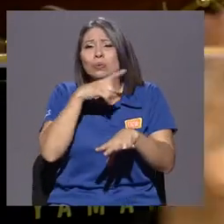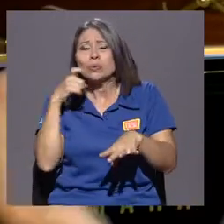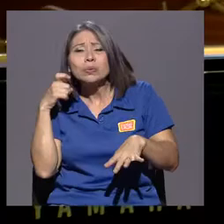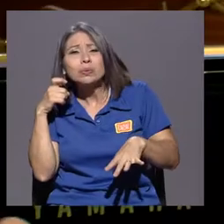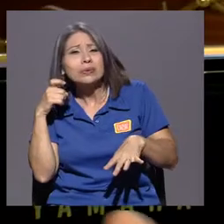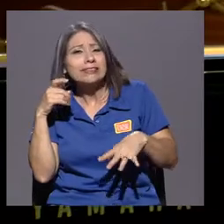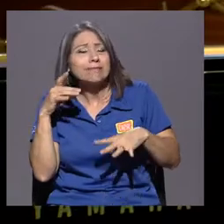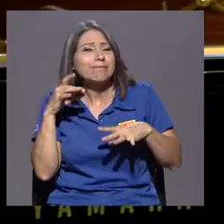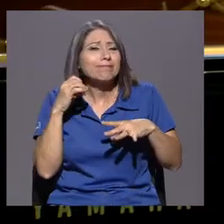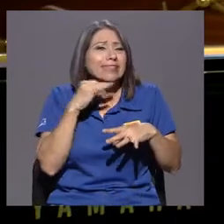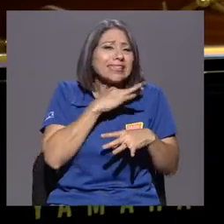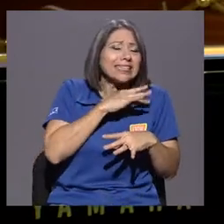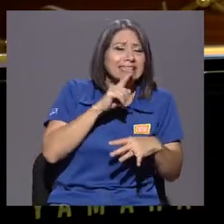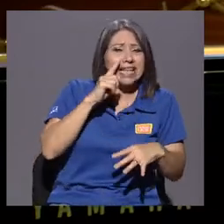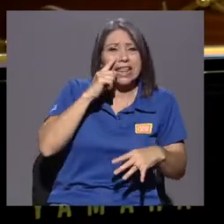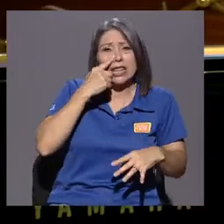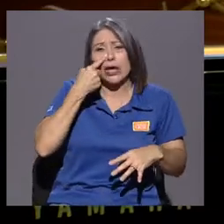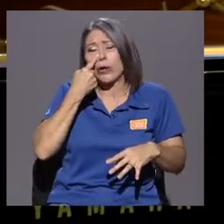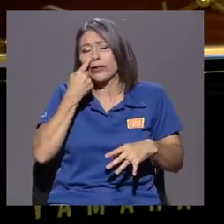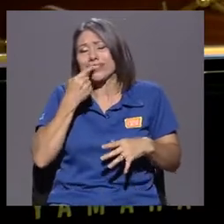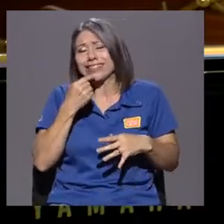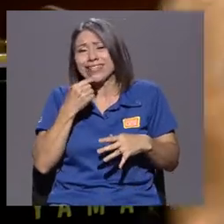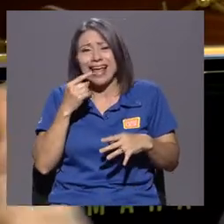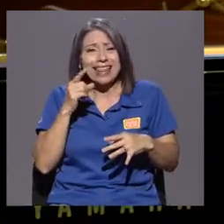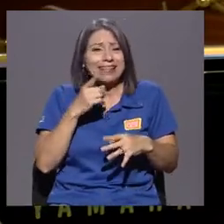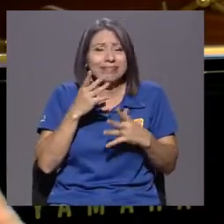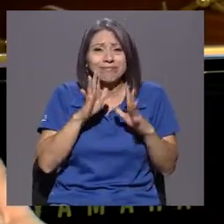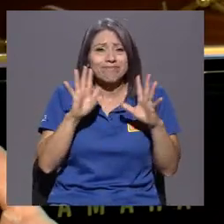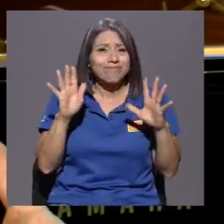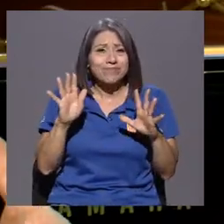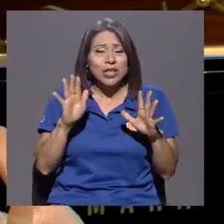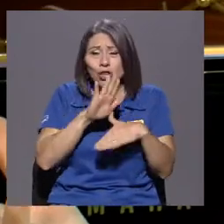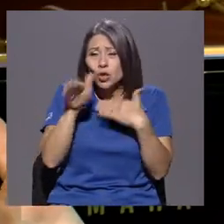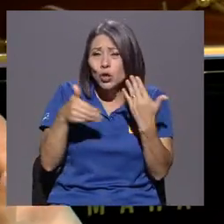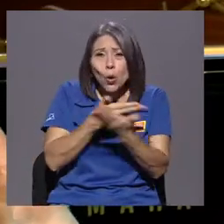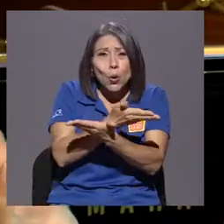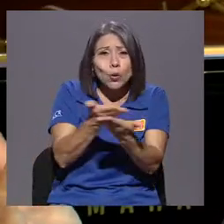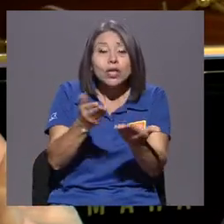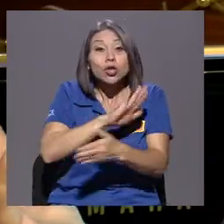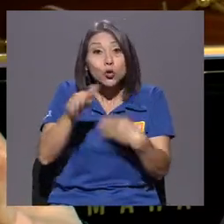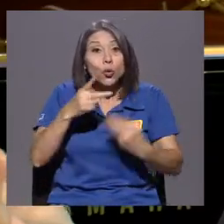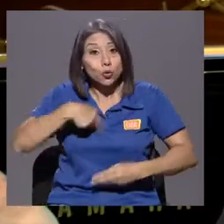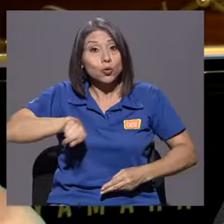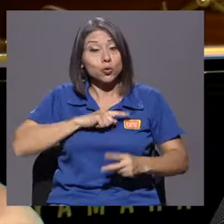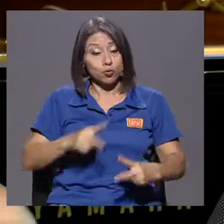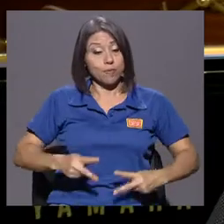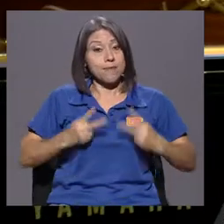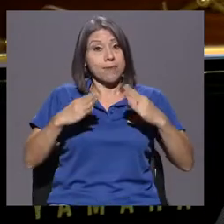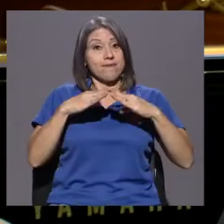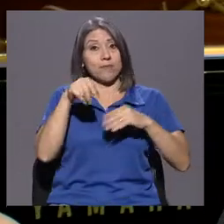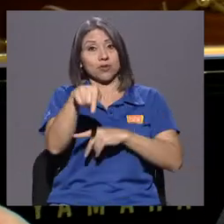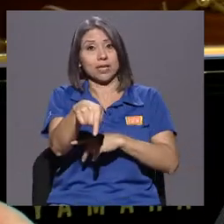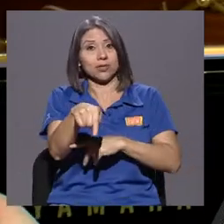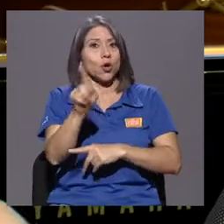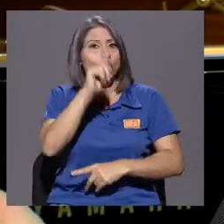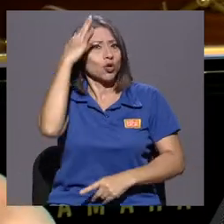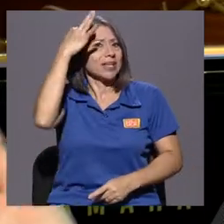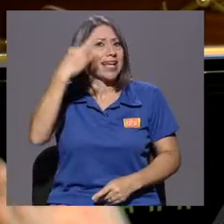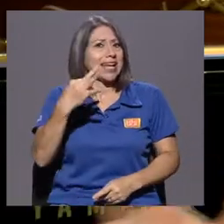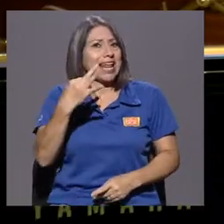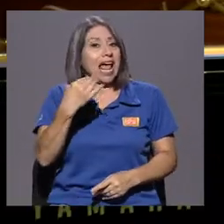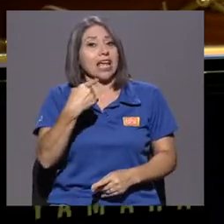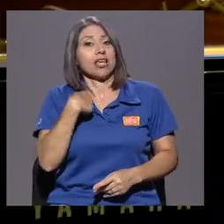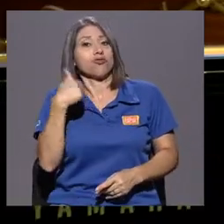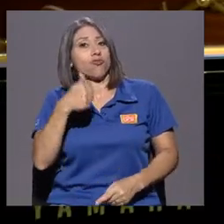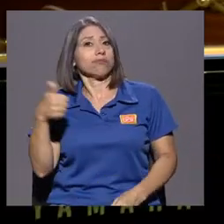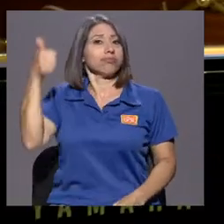que es degradante a menudo todos vivimos insertos en eso que no se crea que yo vivo por encima de eso no no